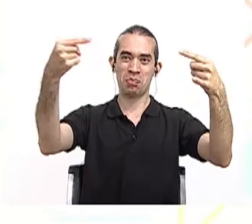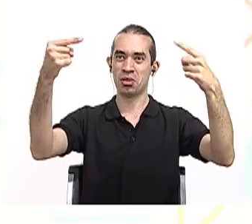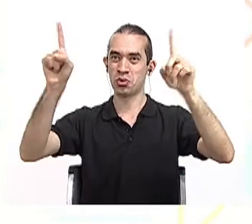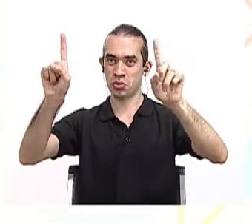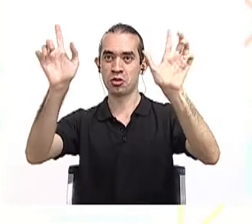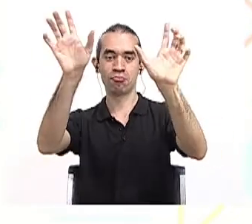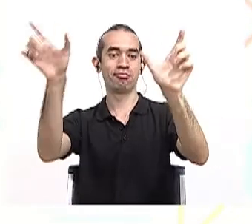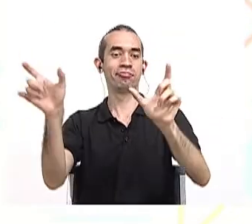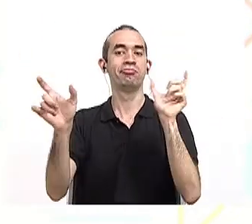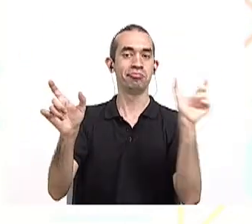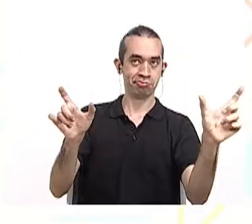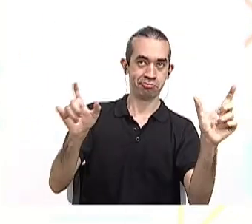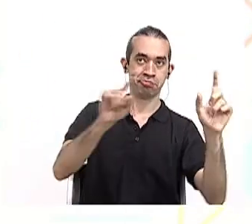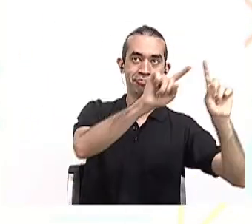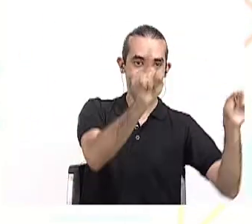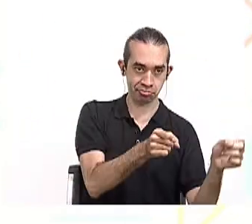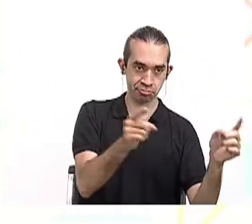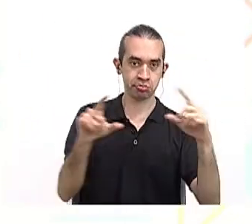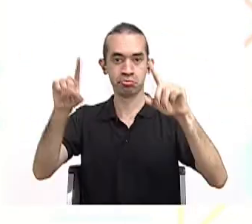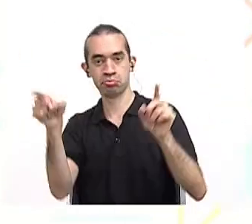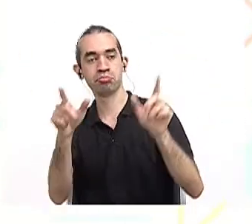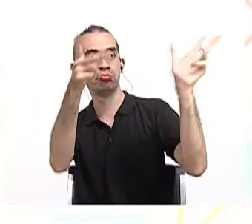1. Y en el otro factor, x menos 7.